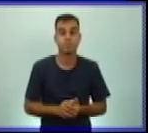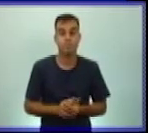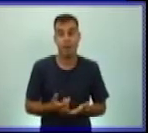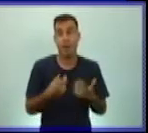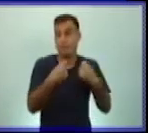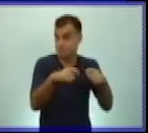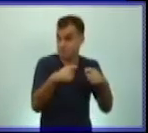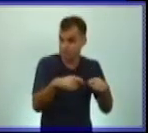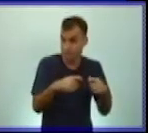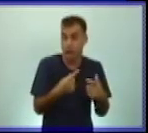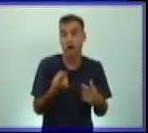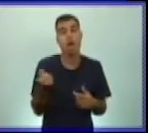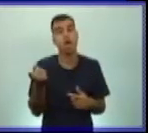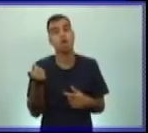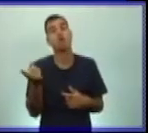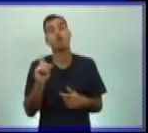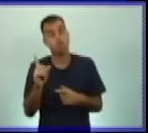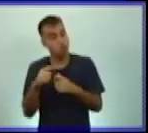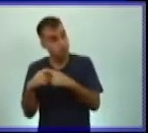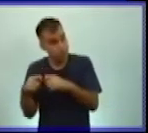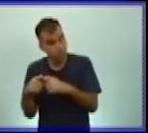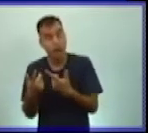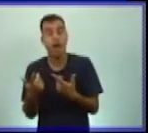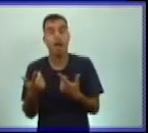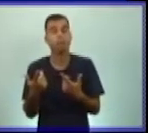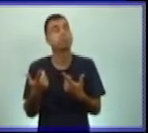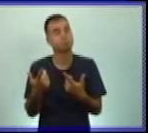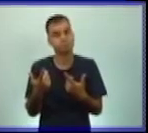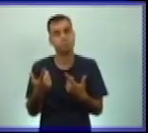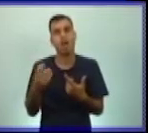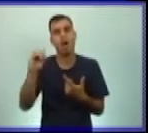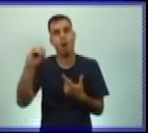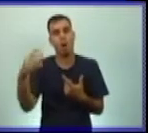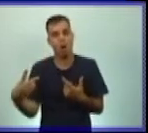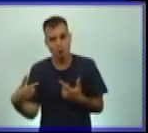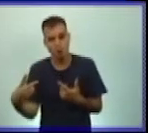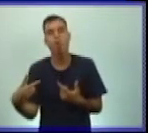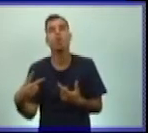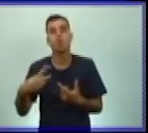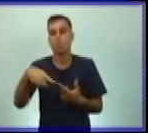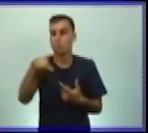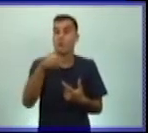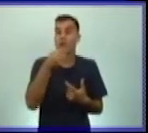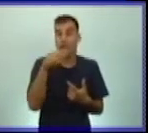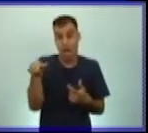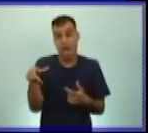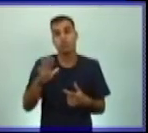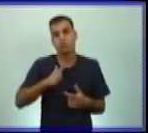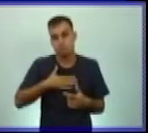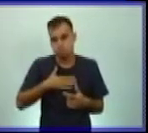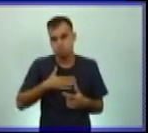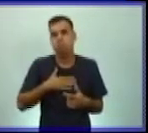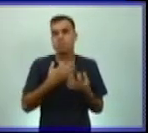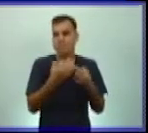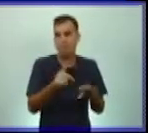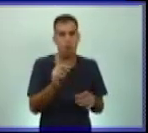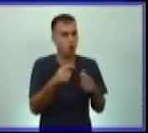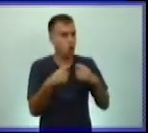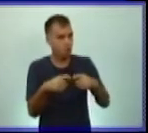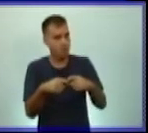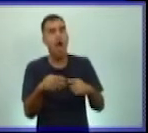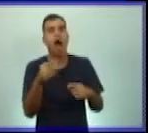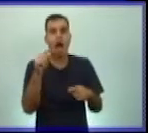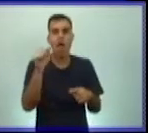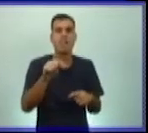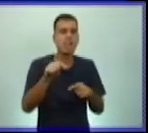metal, a las sustancias simples no metal y por supuesto el dioxígeno, que también es una sustancia simple no metal y que está